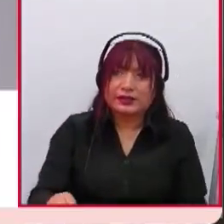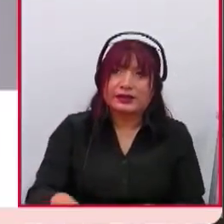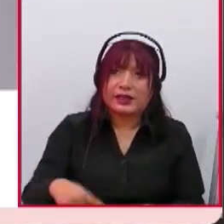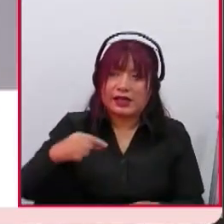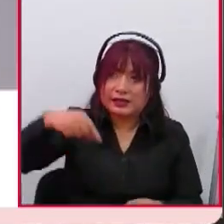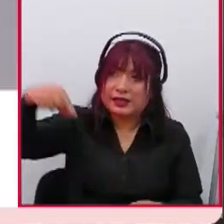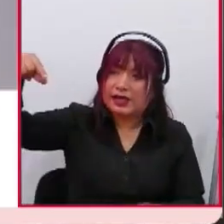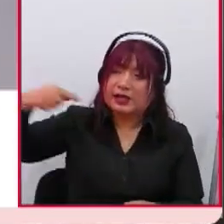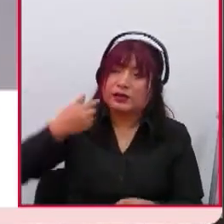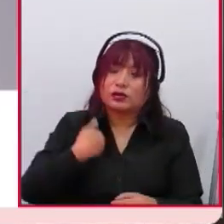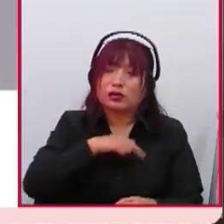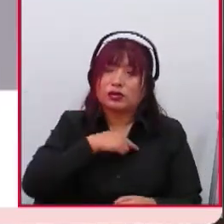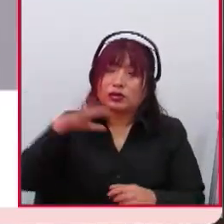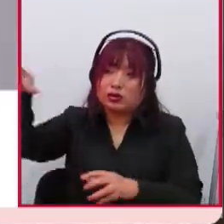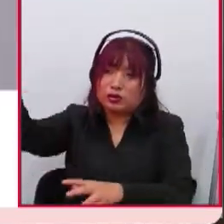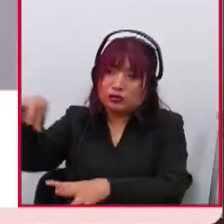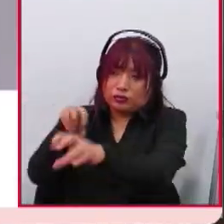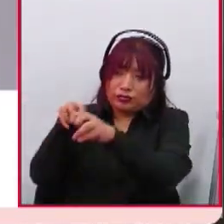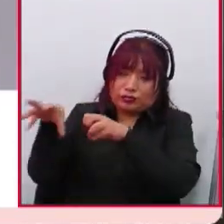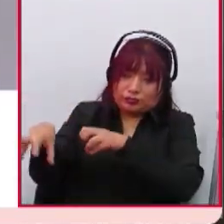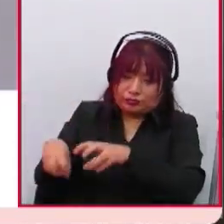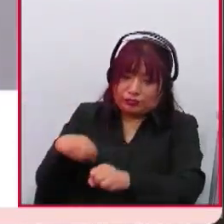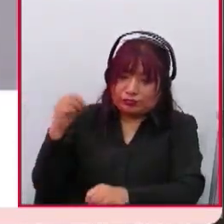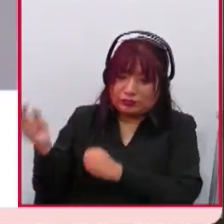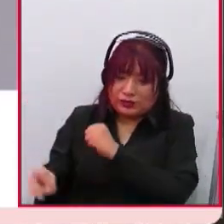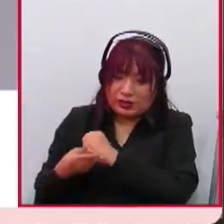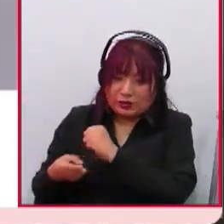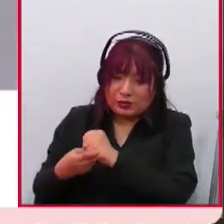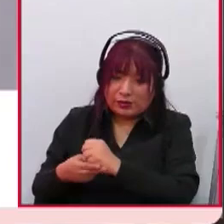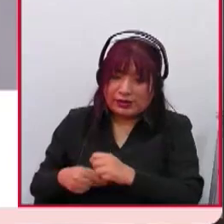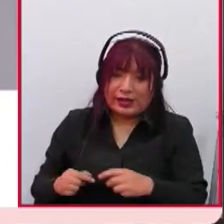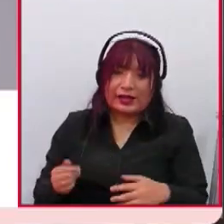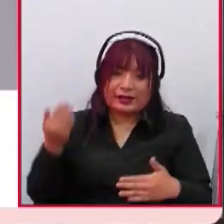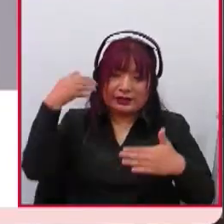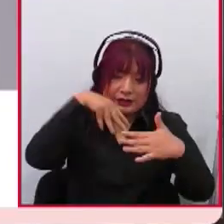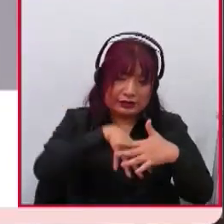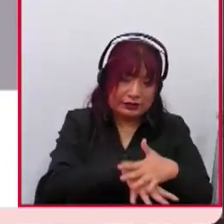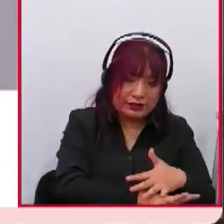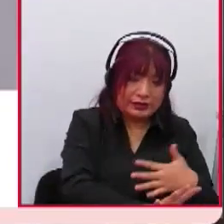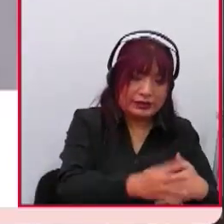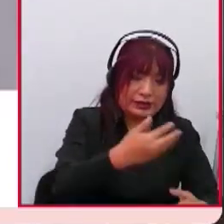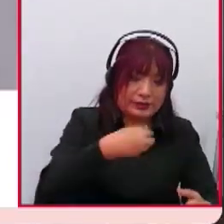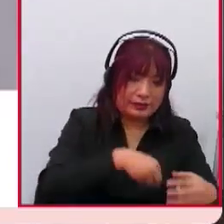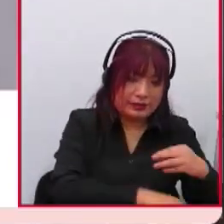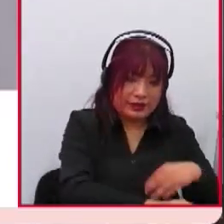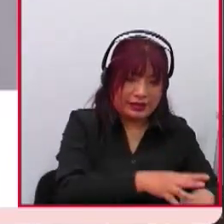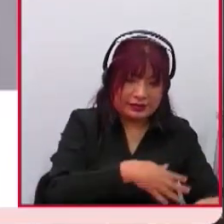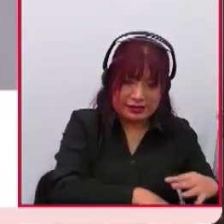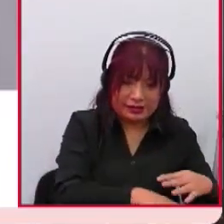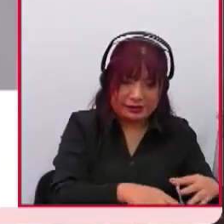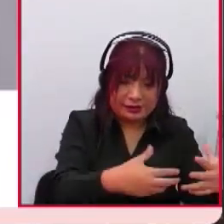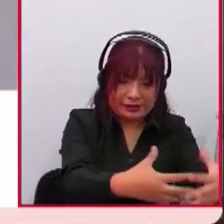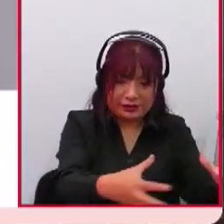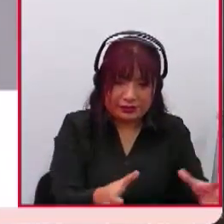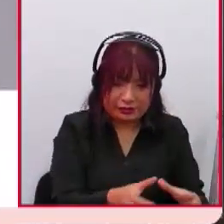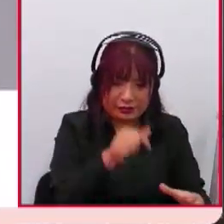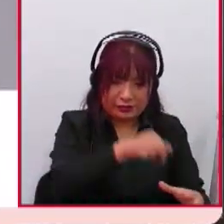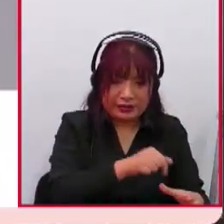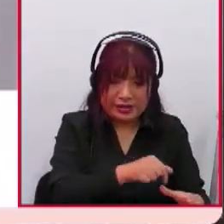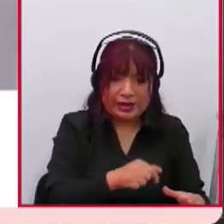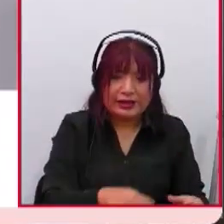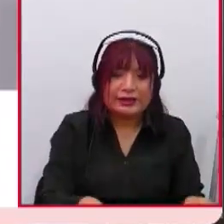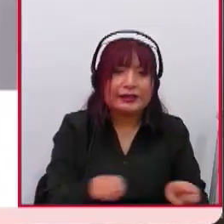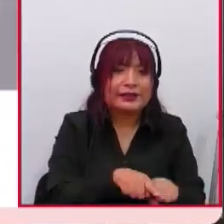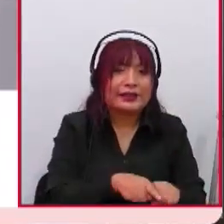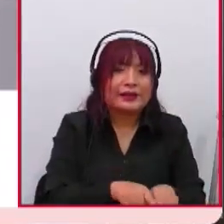por el sistema de lavador de gases, pero parte de ese gas lo ingresamos a la celda, porque las celdas son autoaspirantes. Entonces, con eso